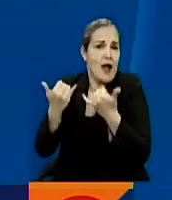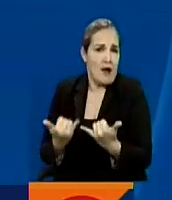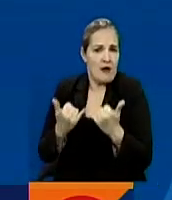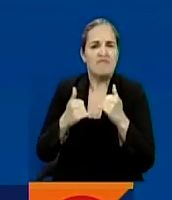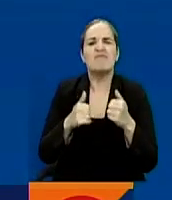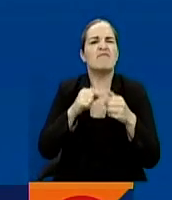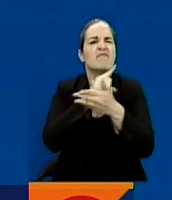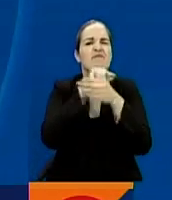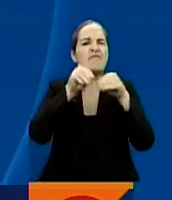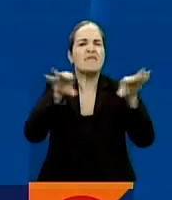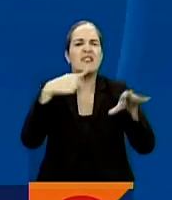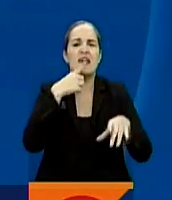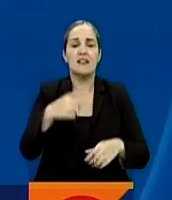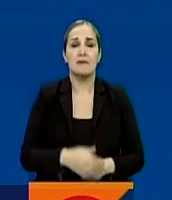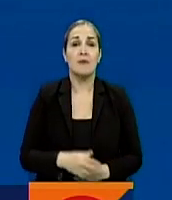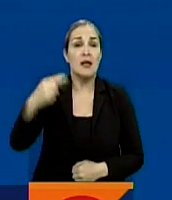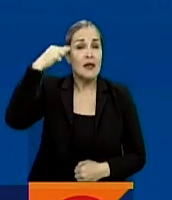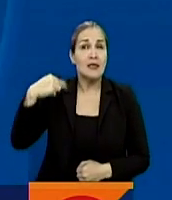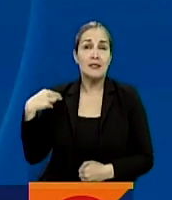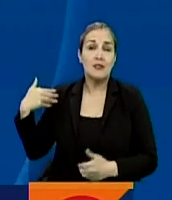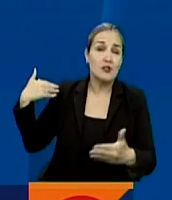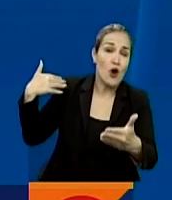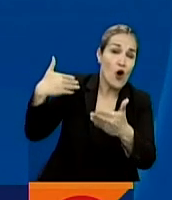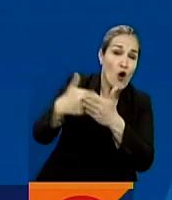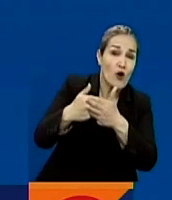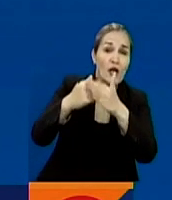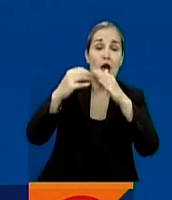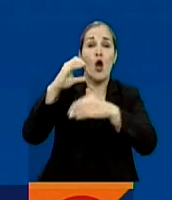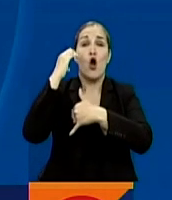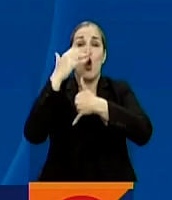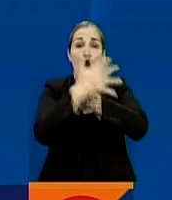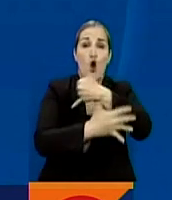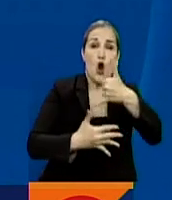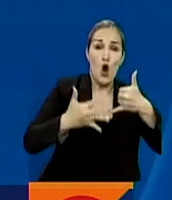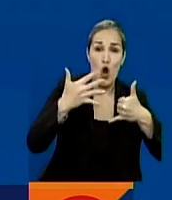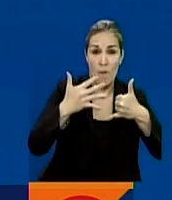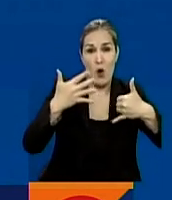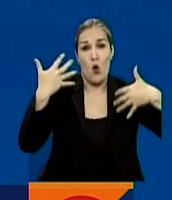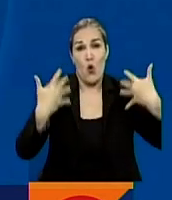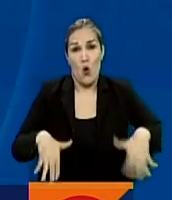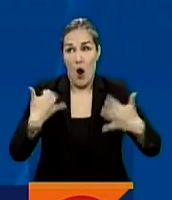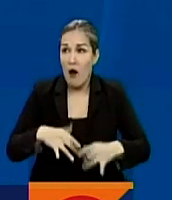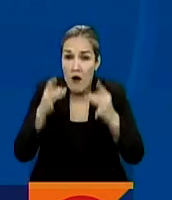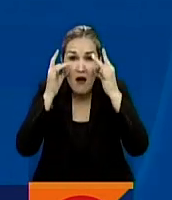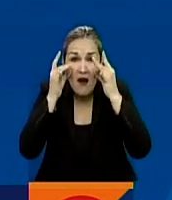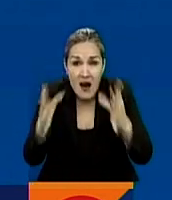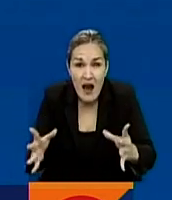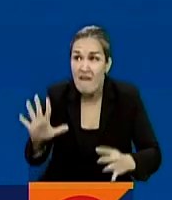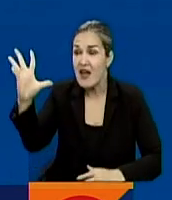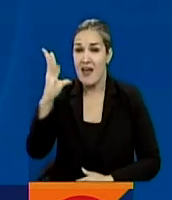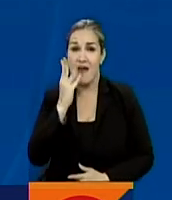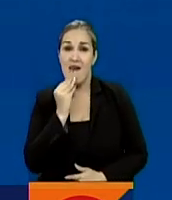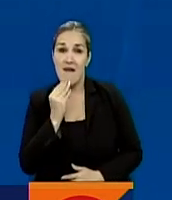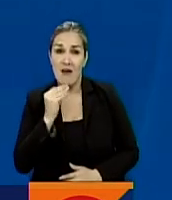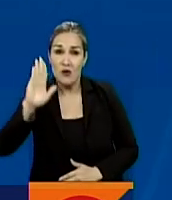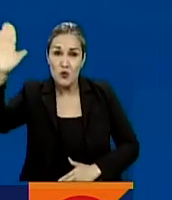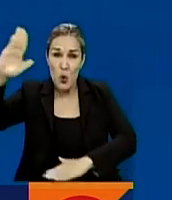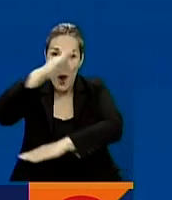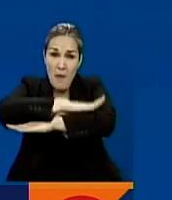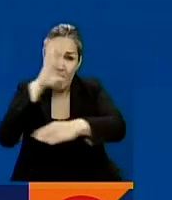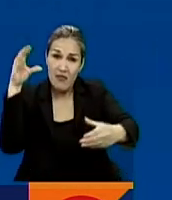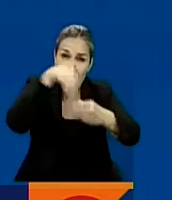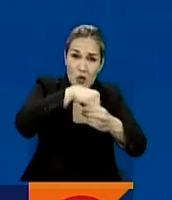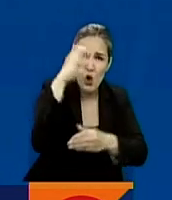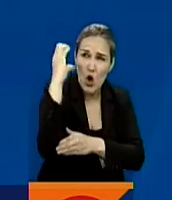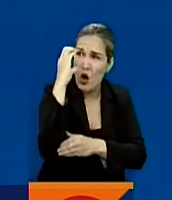X La historia de la diplomacia universal consignará como hito la patanería insensata del embajador de Israel en Colombia para con